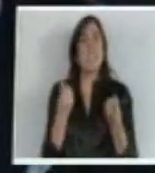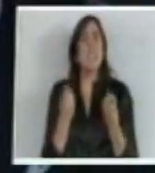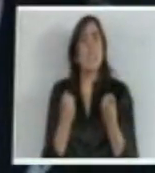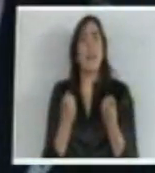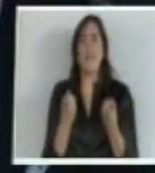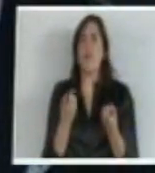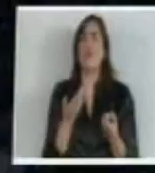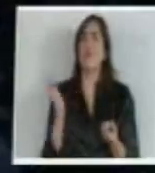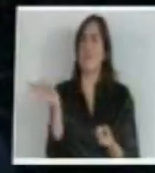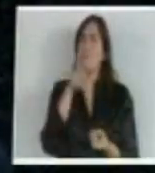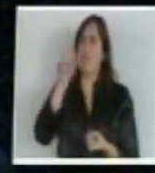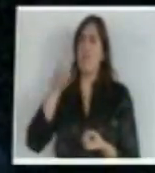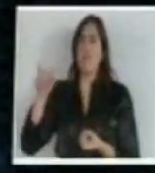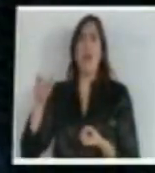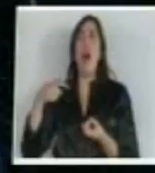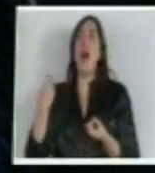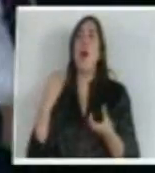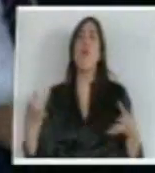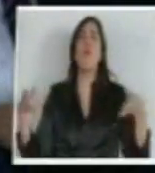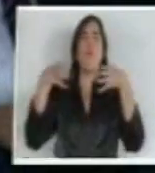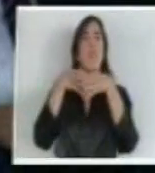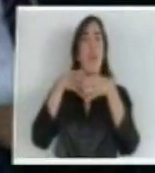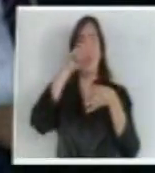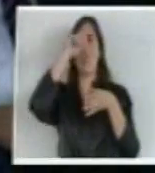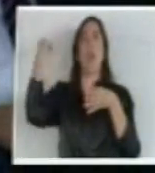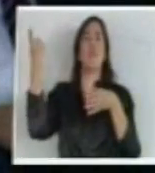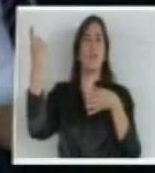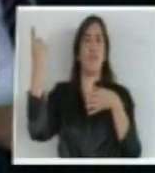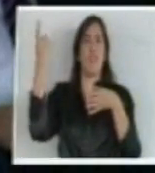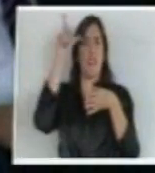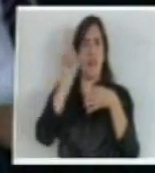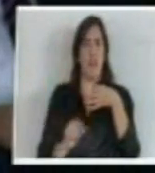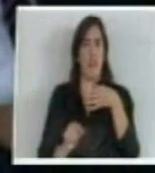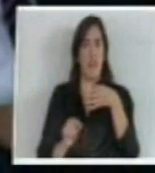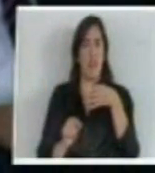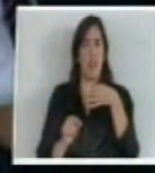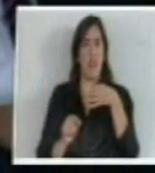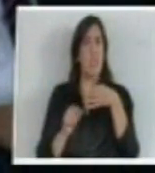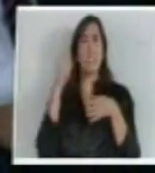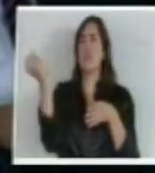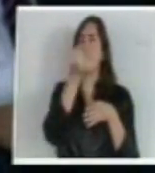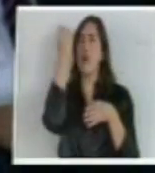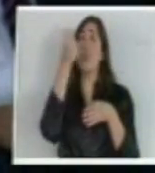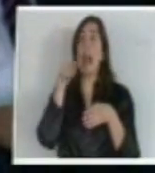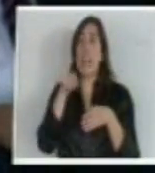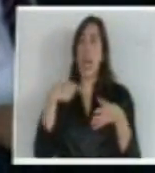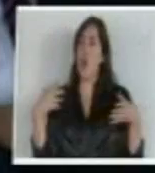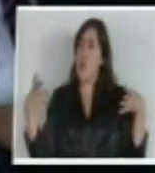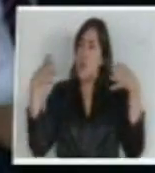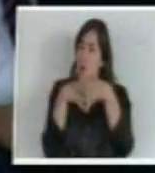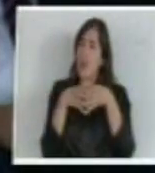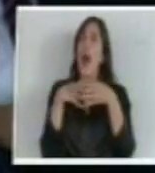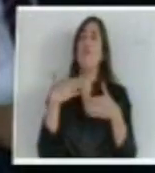compatriotas, de la unidad nacional como presupuesto básico para seguir adelante